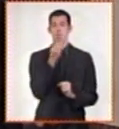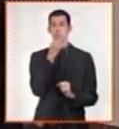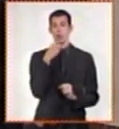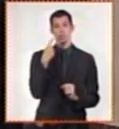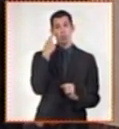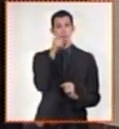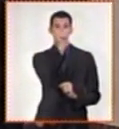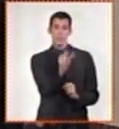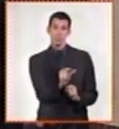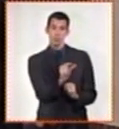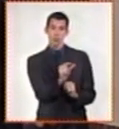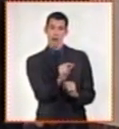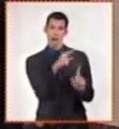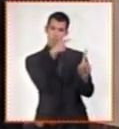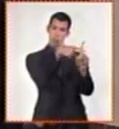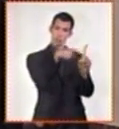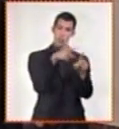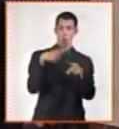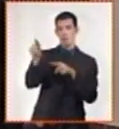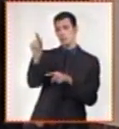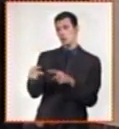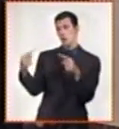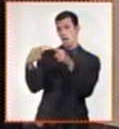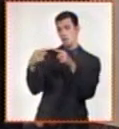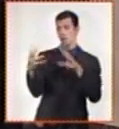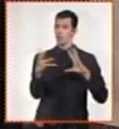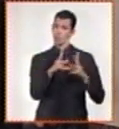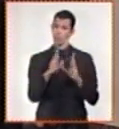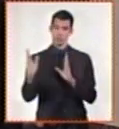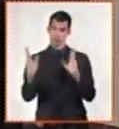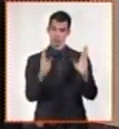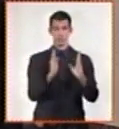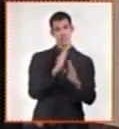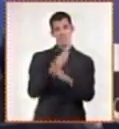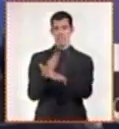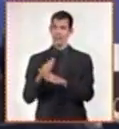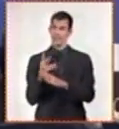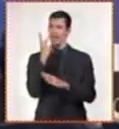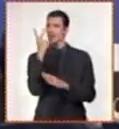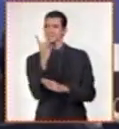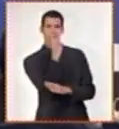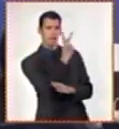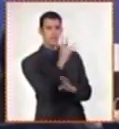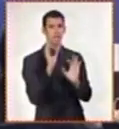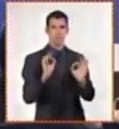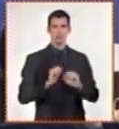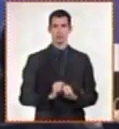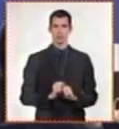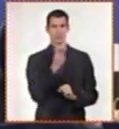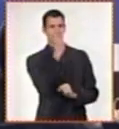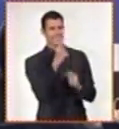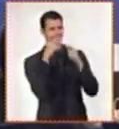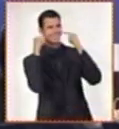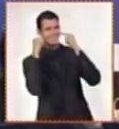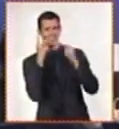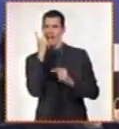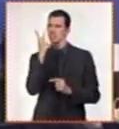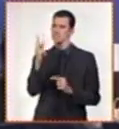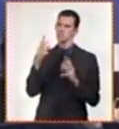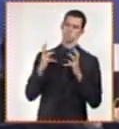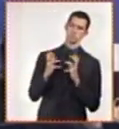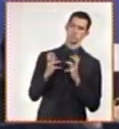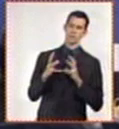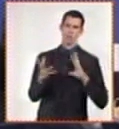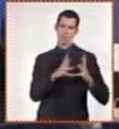internacionales a volver al camino correcto establecido en el principio de una sola China y en los tres comunicados conjuntos entre los